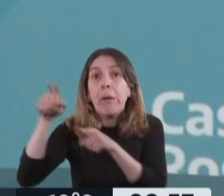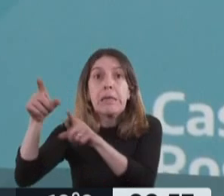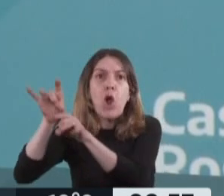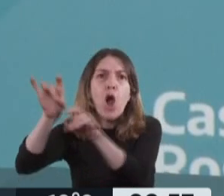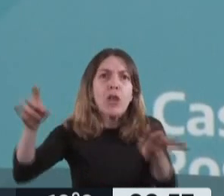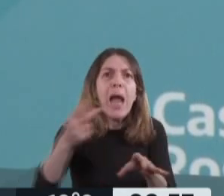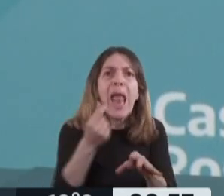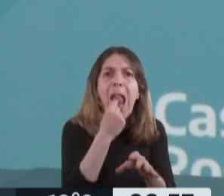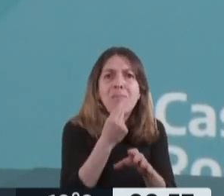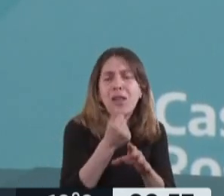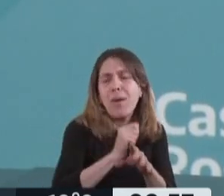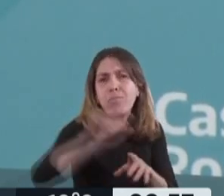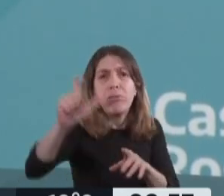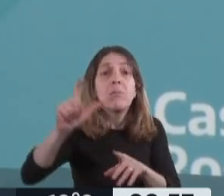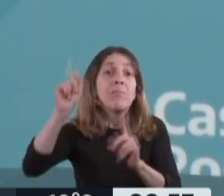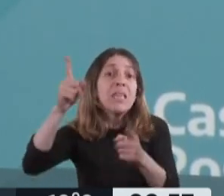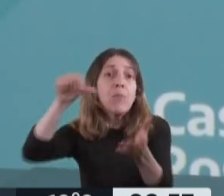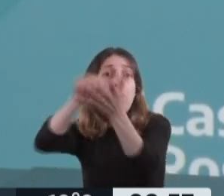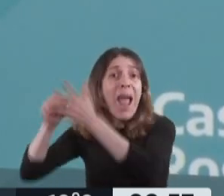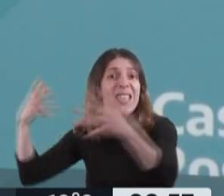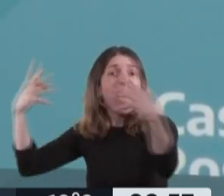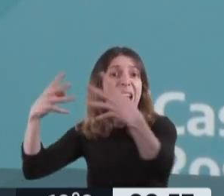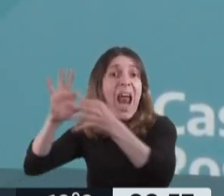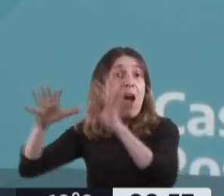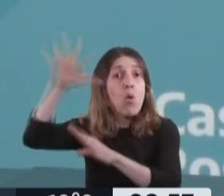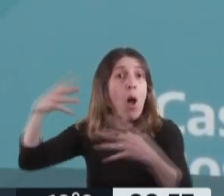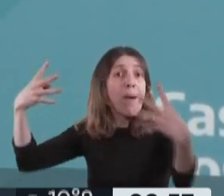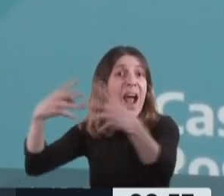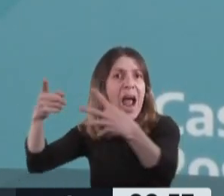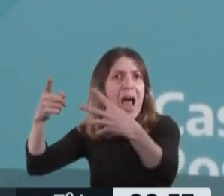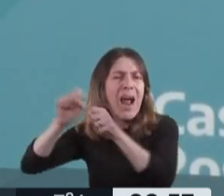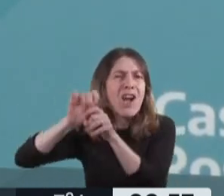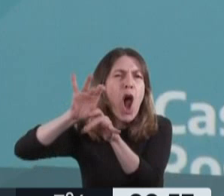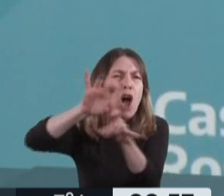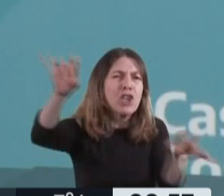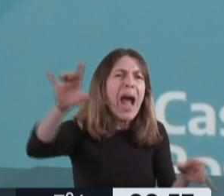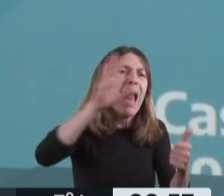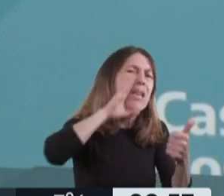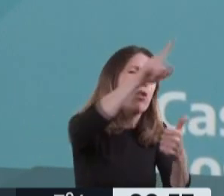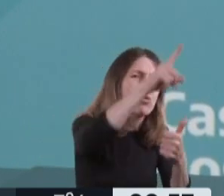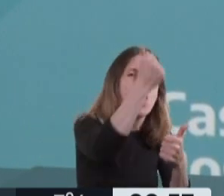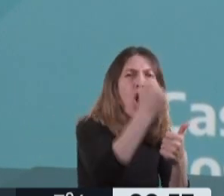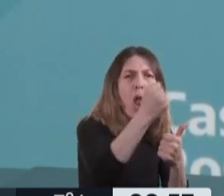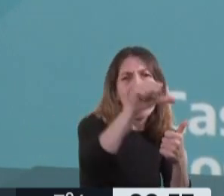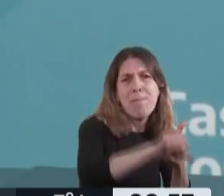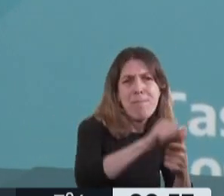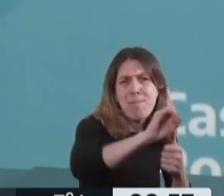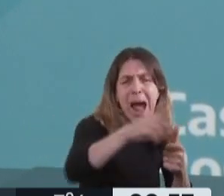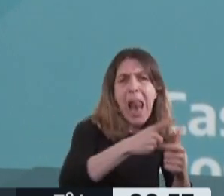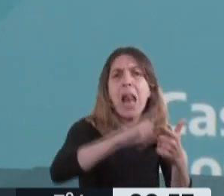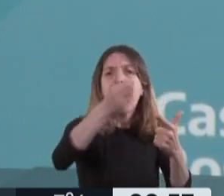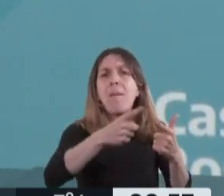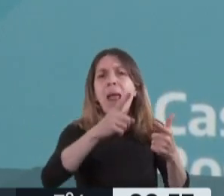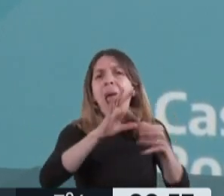de la guerra en europa que tiene un impacto tan fuerte en todas las economías en los eeuu y en las de toda europa que está